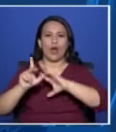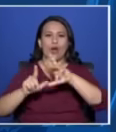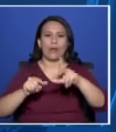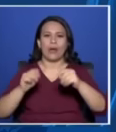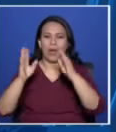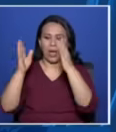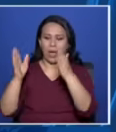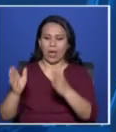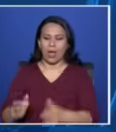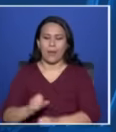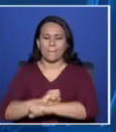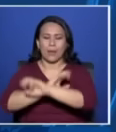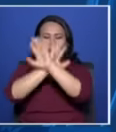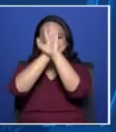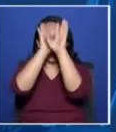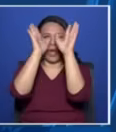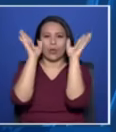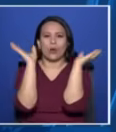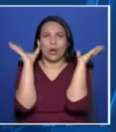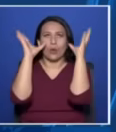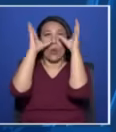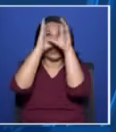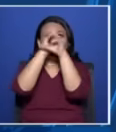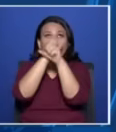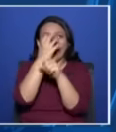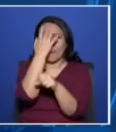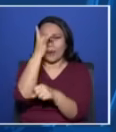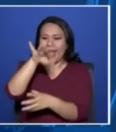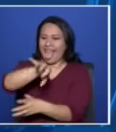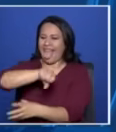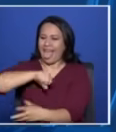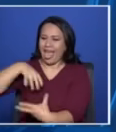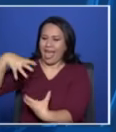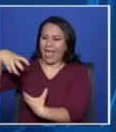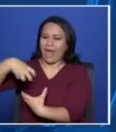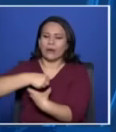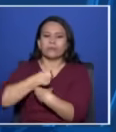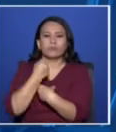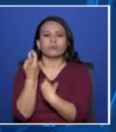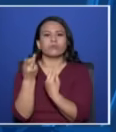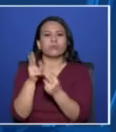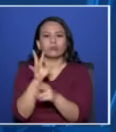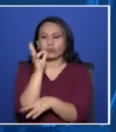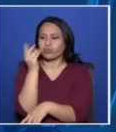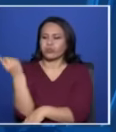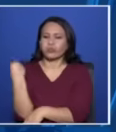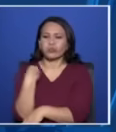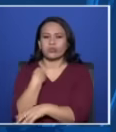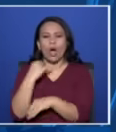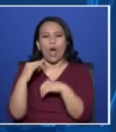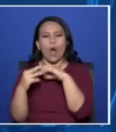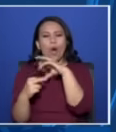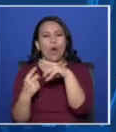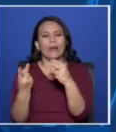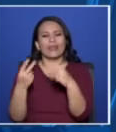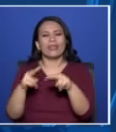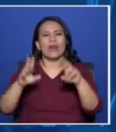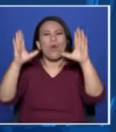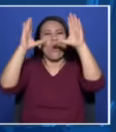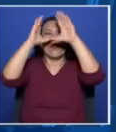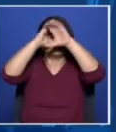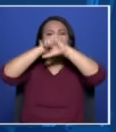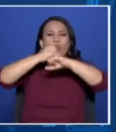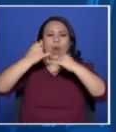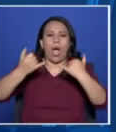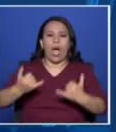esta madrugada los cables. Han abierto el cajetín, me decía hace un momento uno de los agentes, y se han robado los cables. Ese punto también se ha quedado